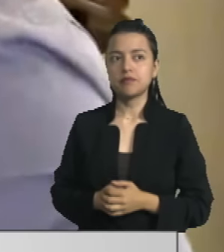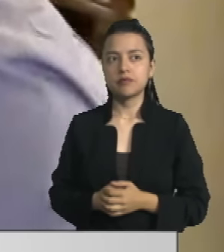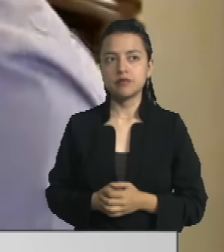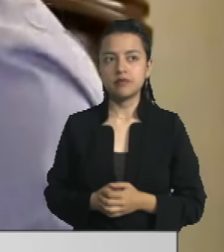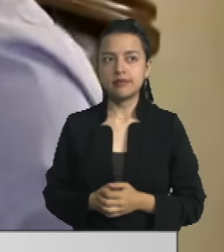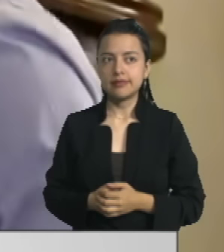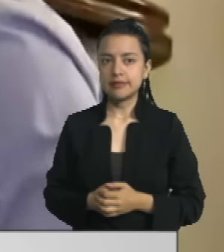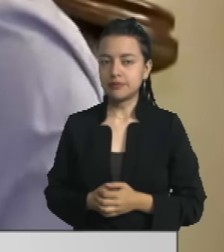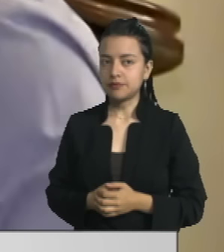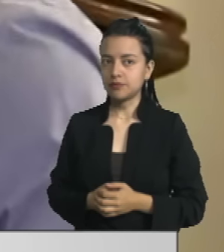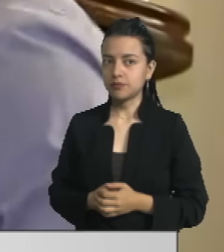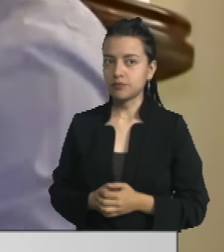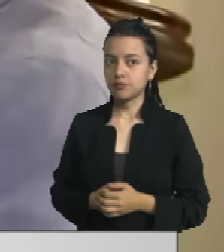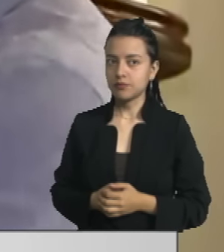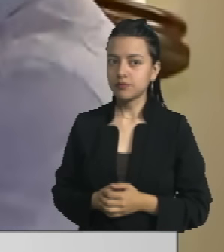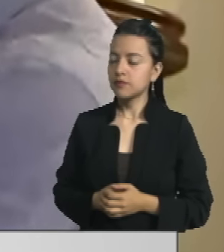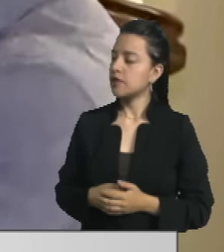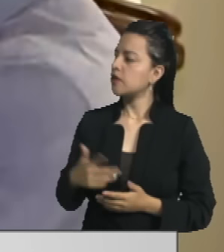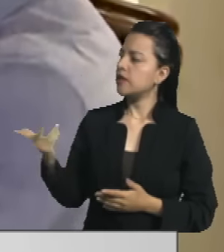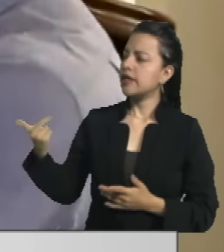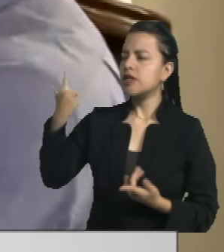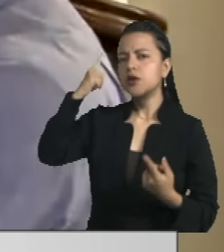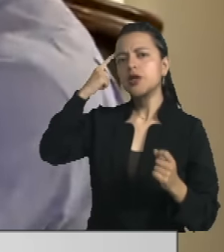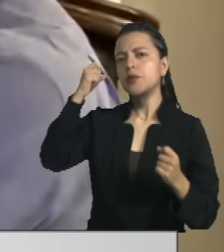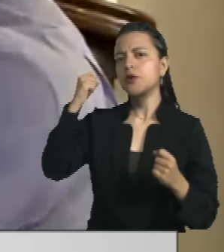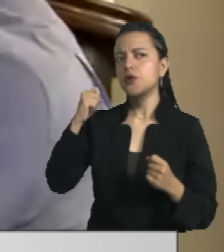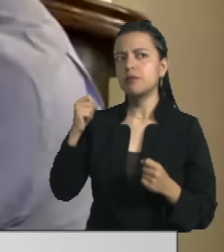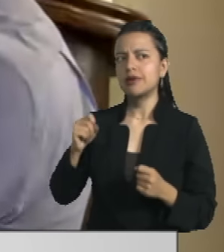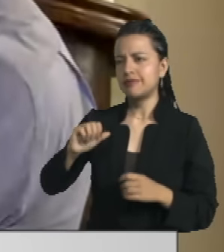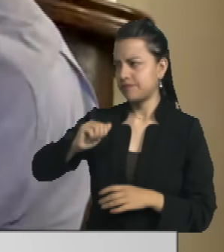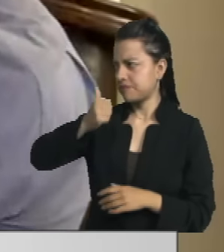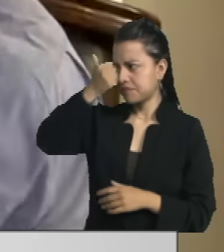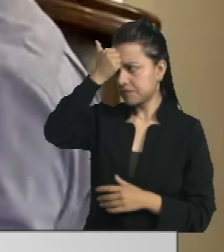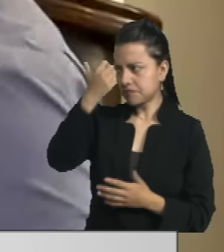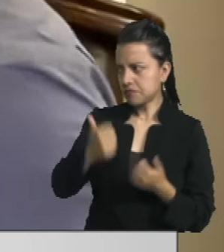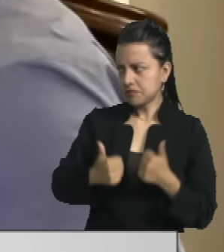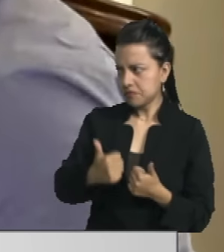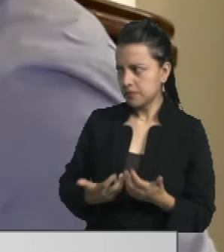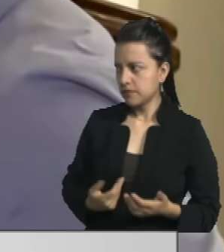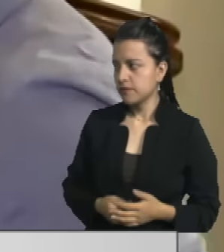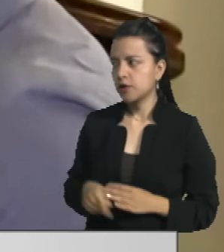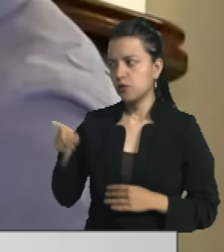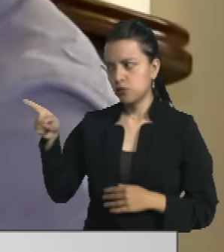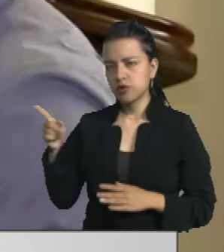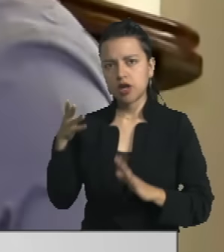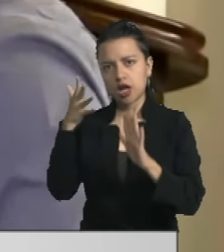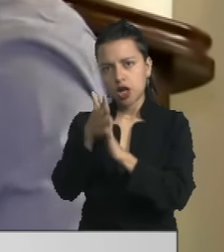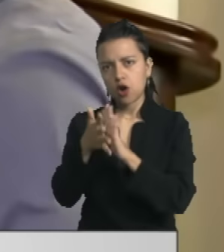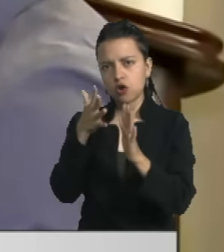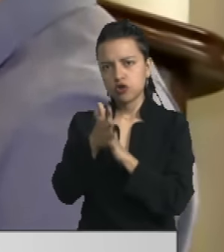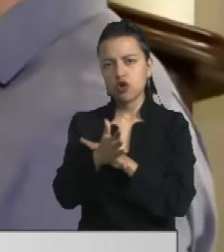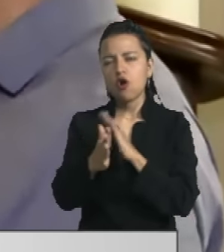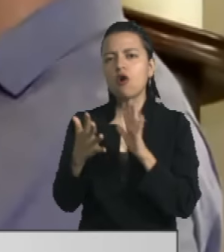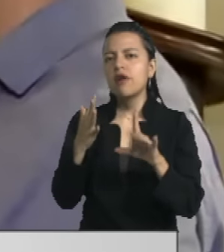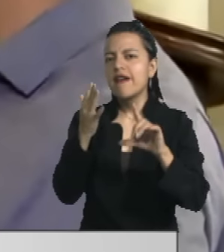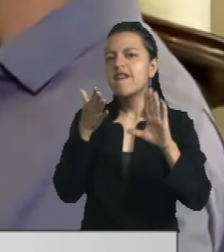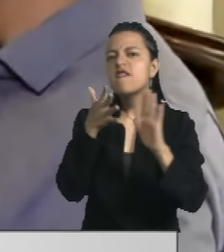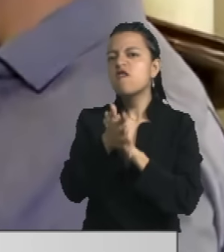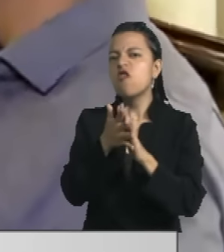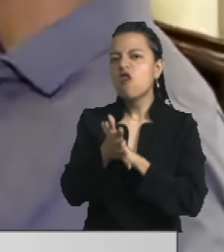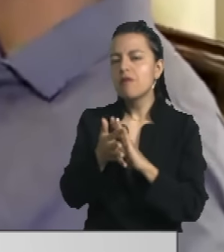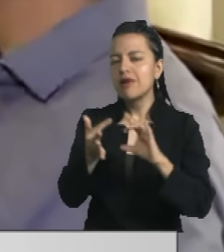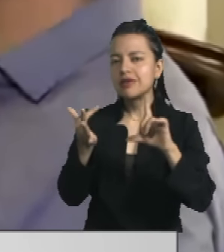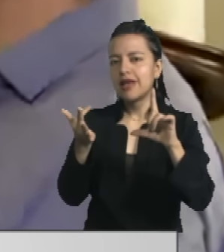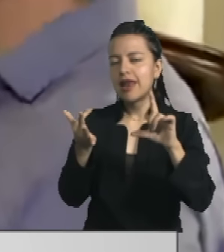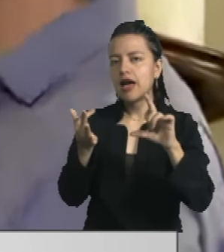momento en el Cabildo distrital Cuál es la alerta principal usted dio a conocer hoy aquí en el consejo los informes de la interventoría que qué dicen bueno las